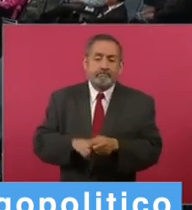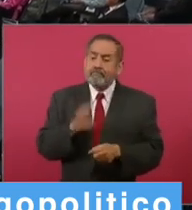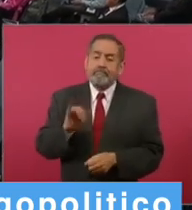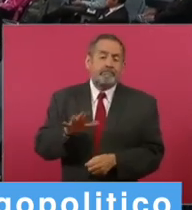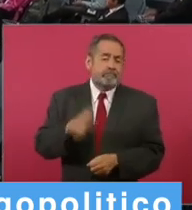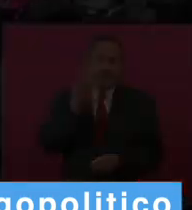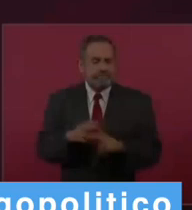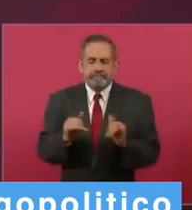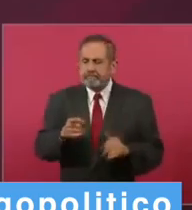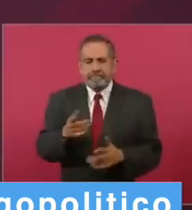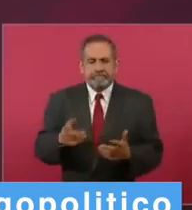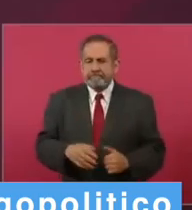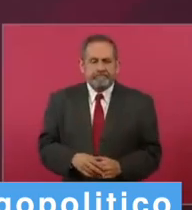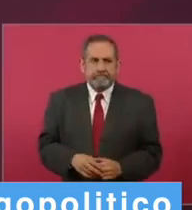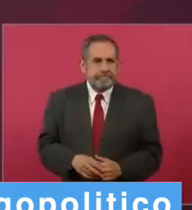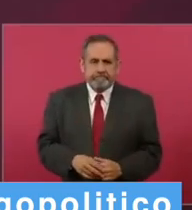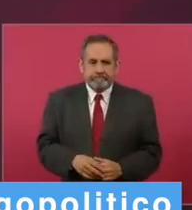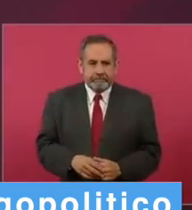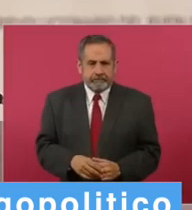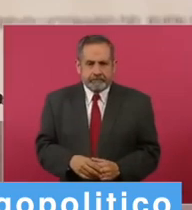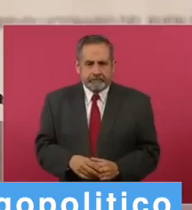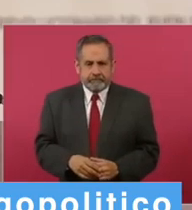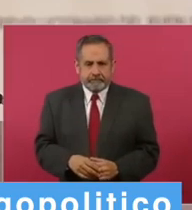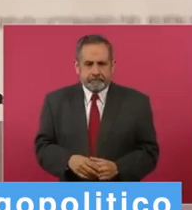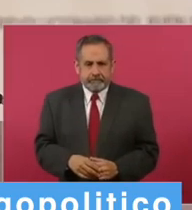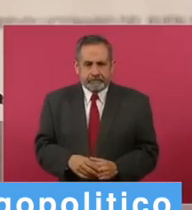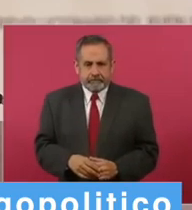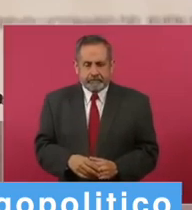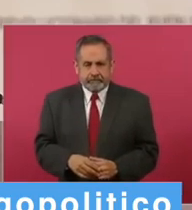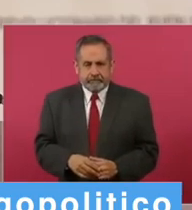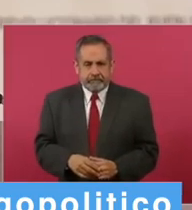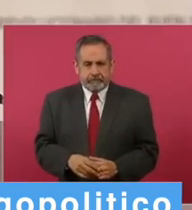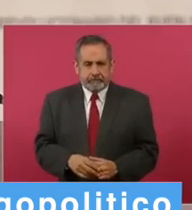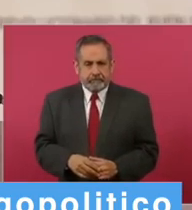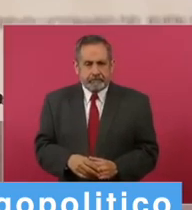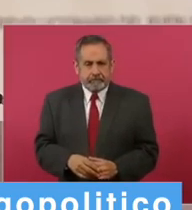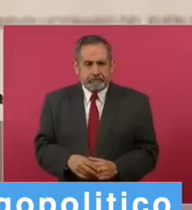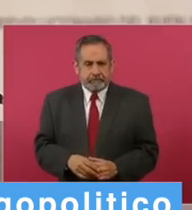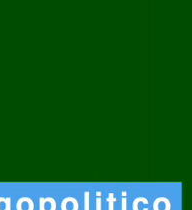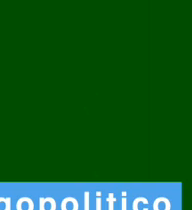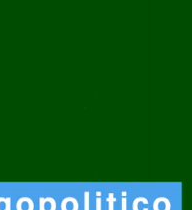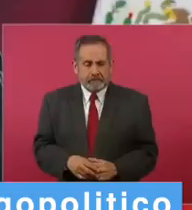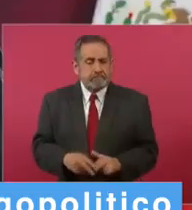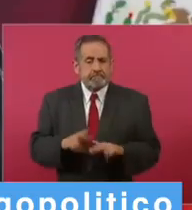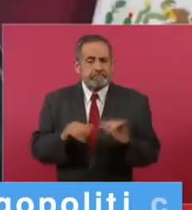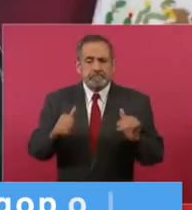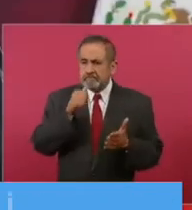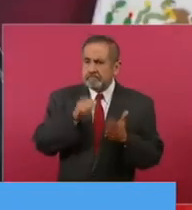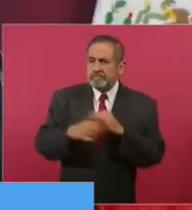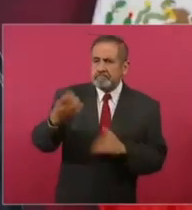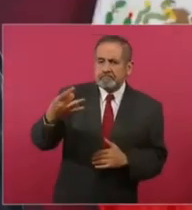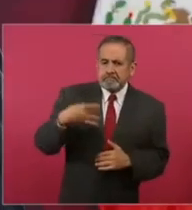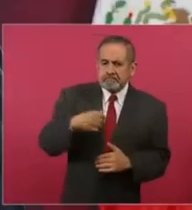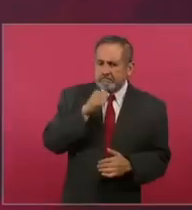electorales al llamar a no votar por el bloque conservador y sí en favor de la transformación en la mañanera del 27 de marzo,